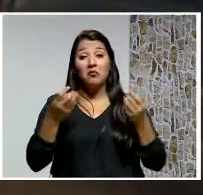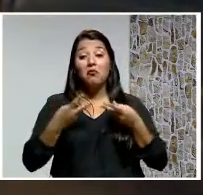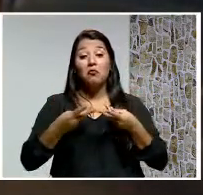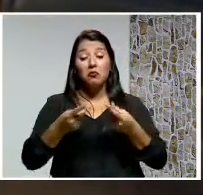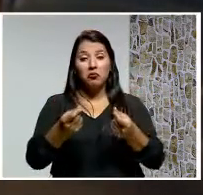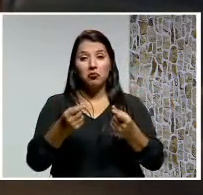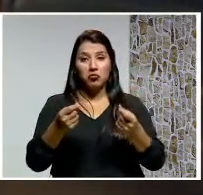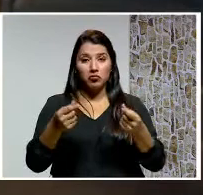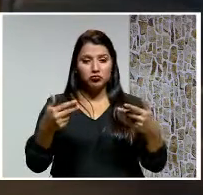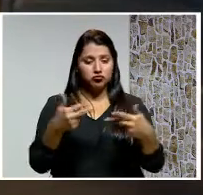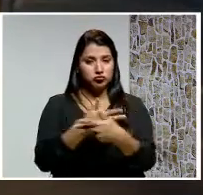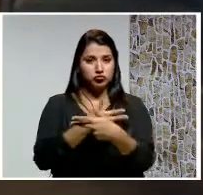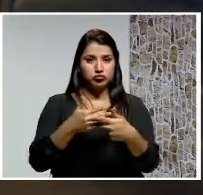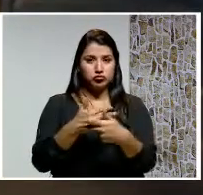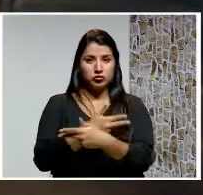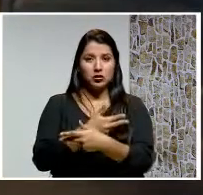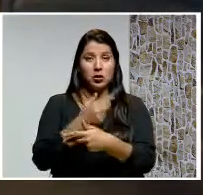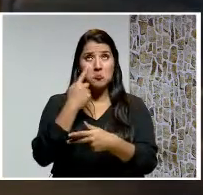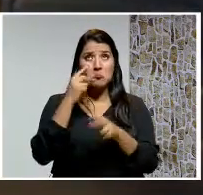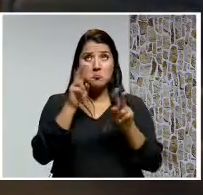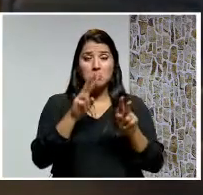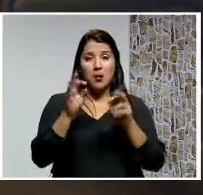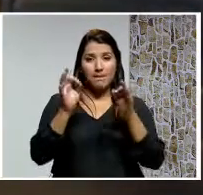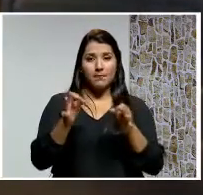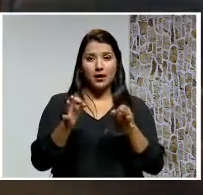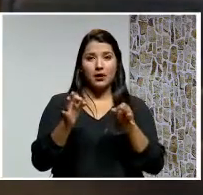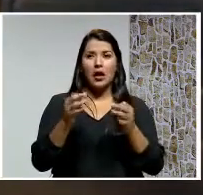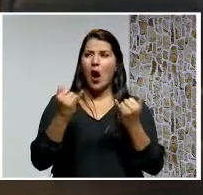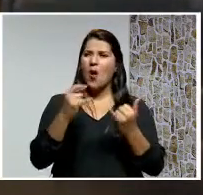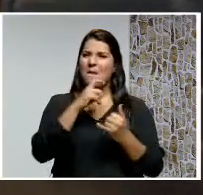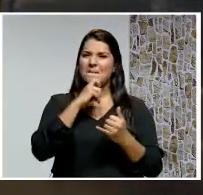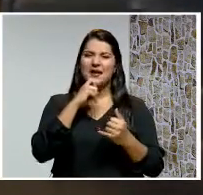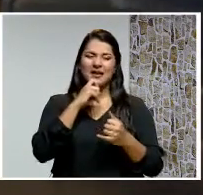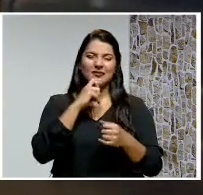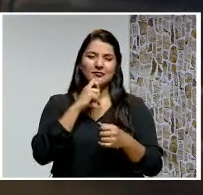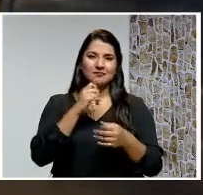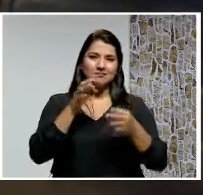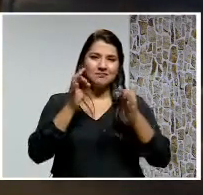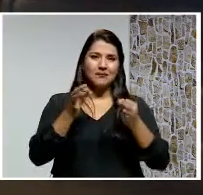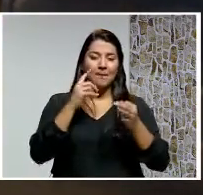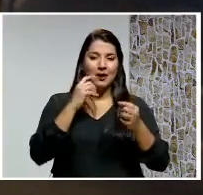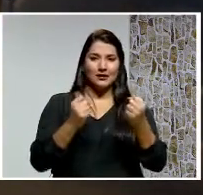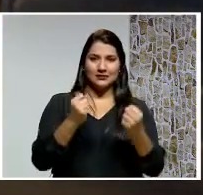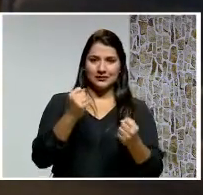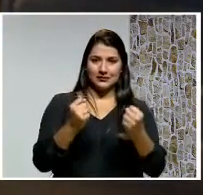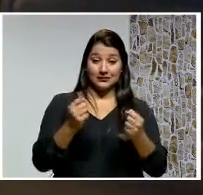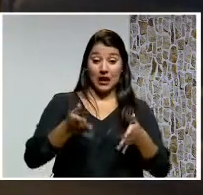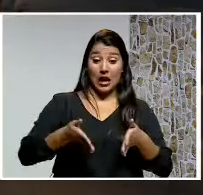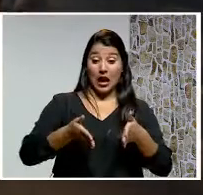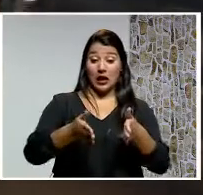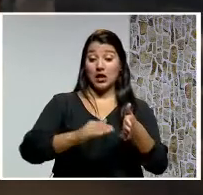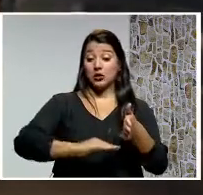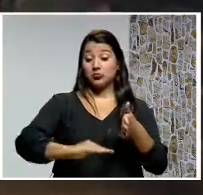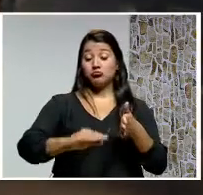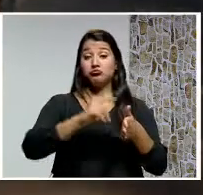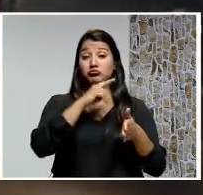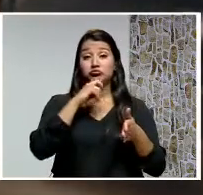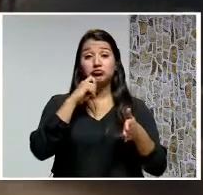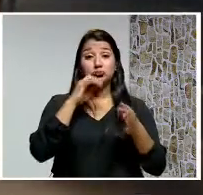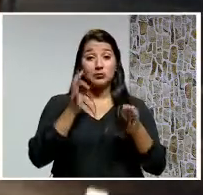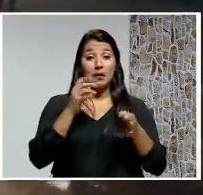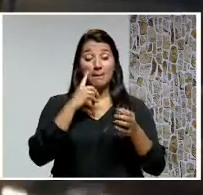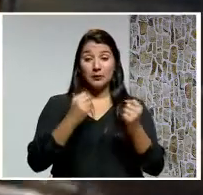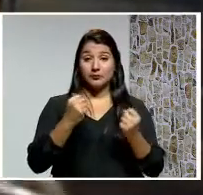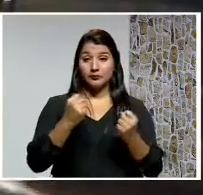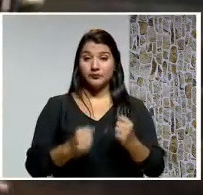visibilidad es óptima, el verano es ideal para conducir y en la superficie de rodaje seca, buenas condiciones para